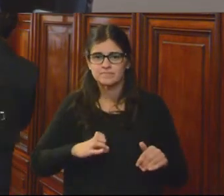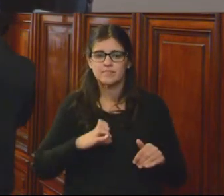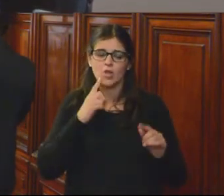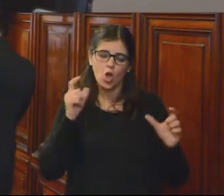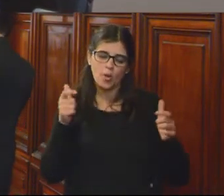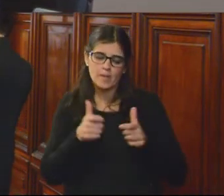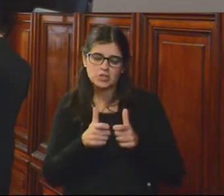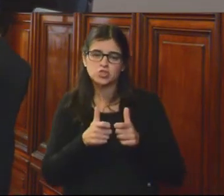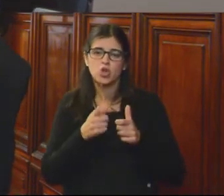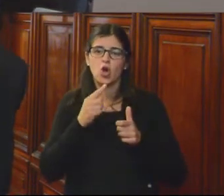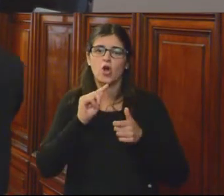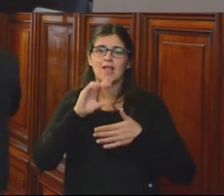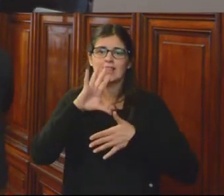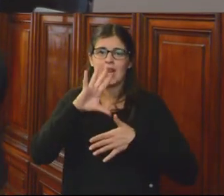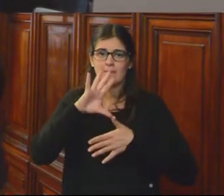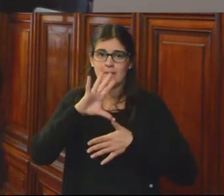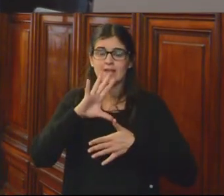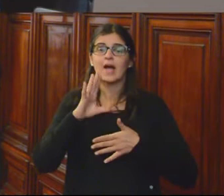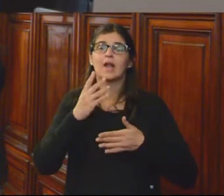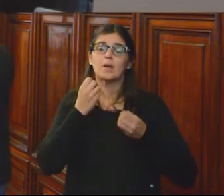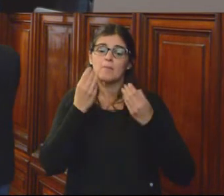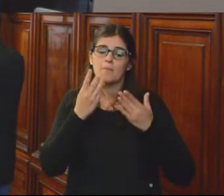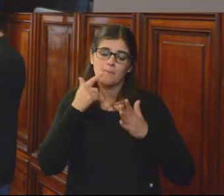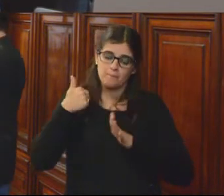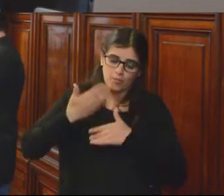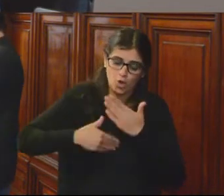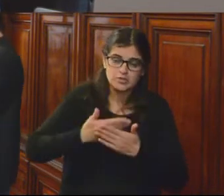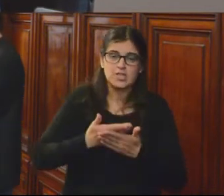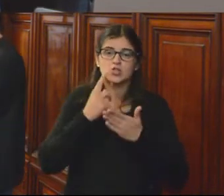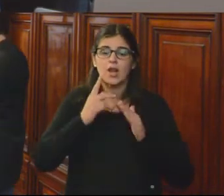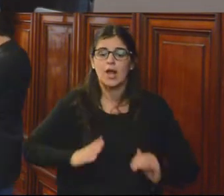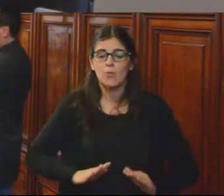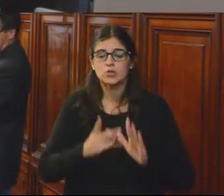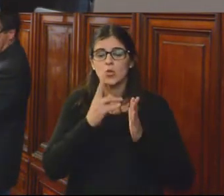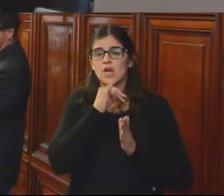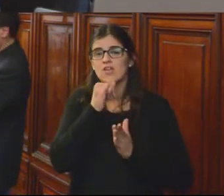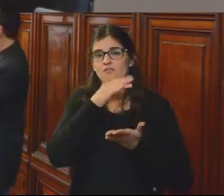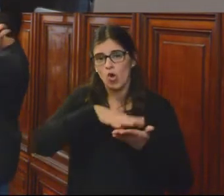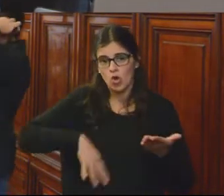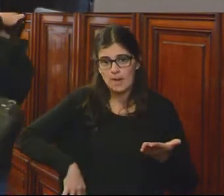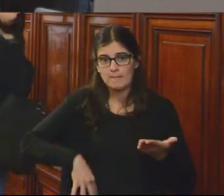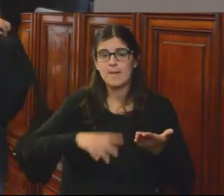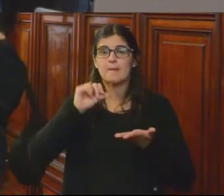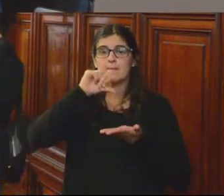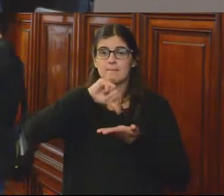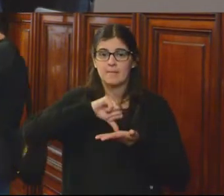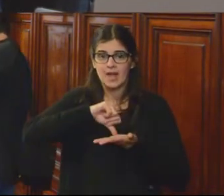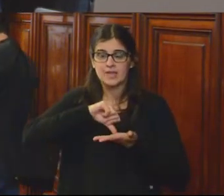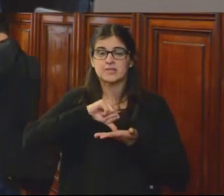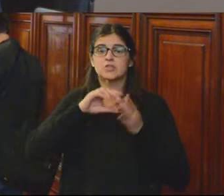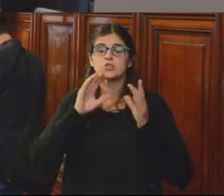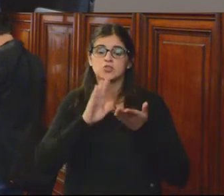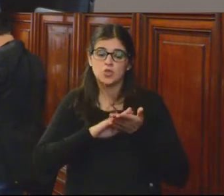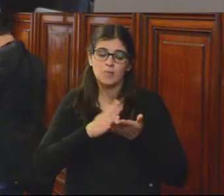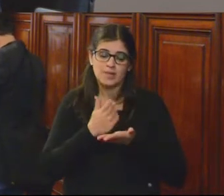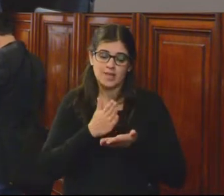Comisión Interamericana en el marco del proceso de elaboración de un informe país sobre situación de los